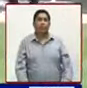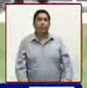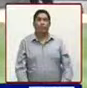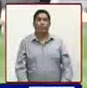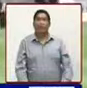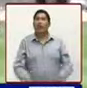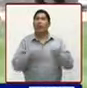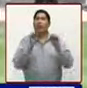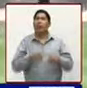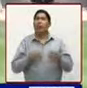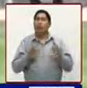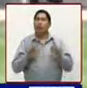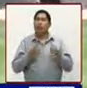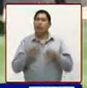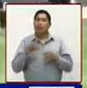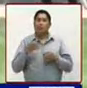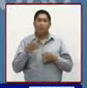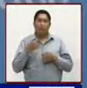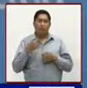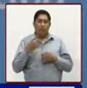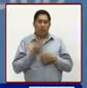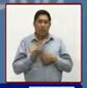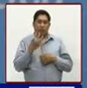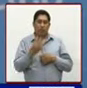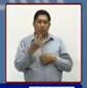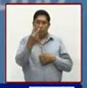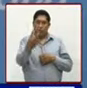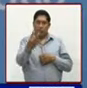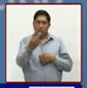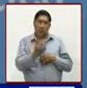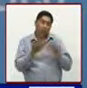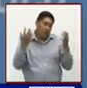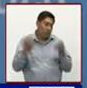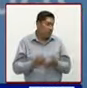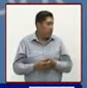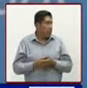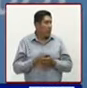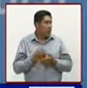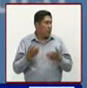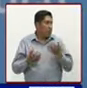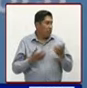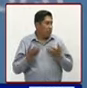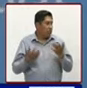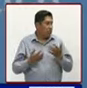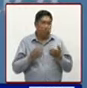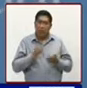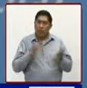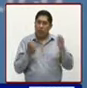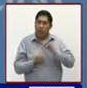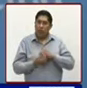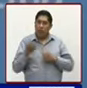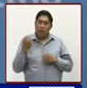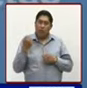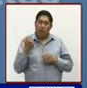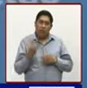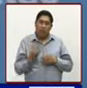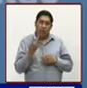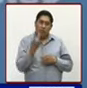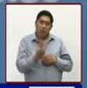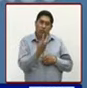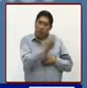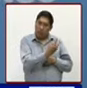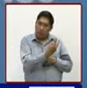les lleva a poder jugar un 4-4-2, un 4-2-4 prácticamente, que se convierte en un 4-2-2-2,